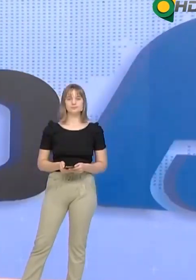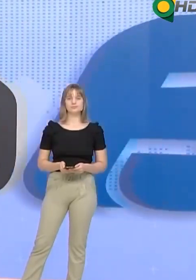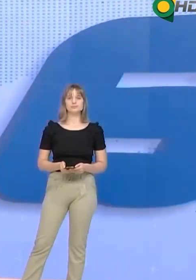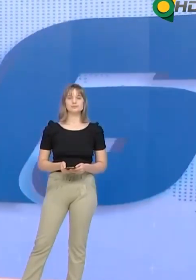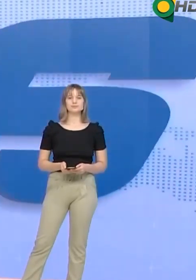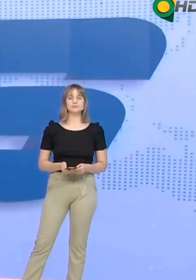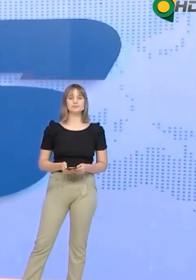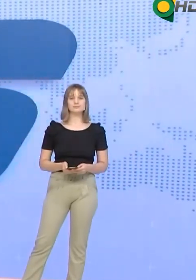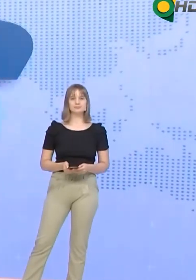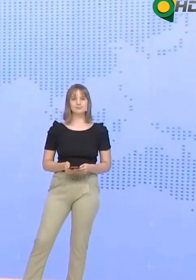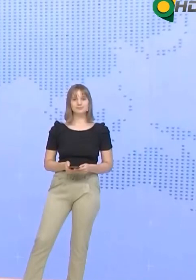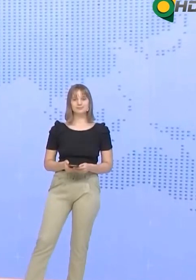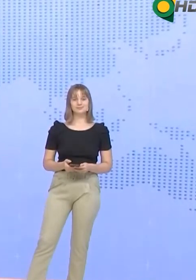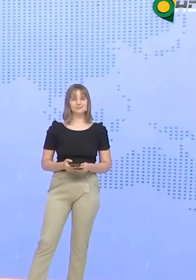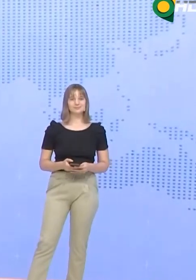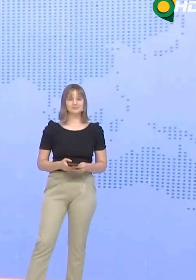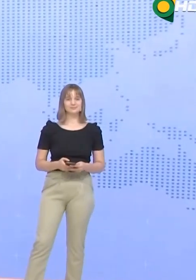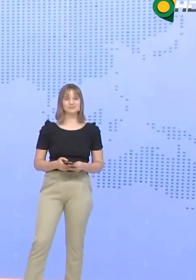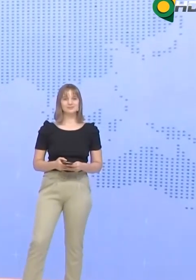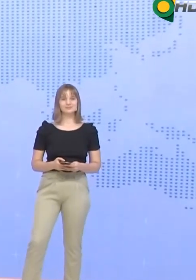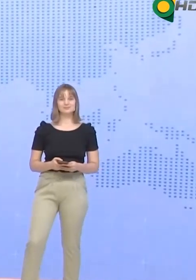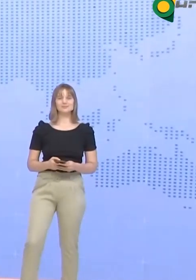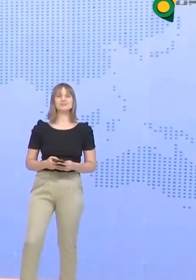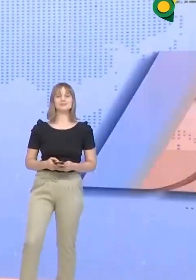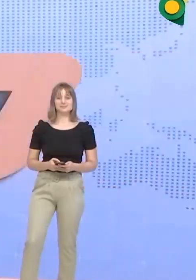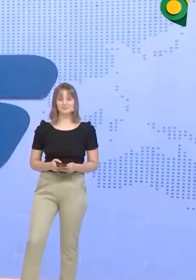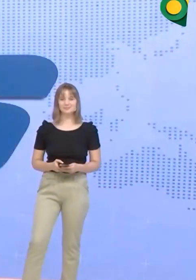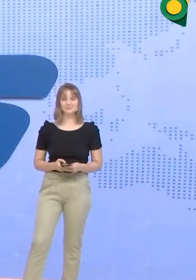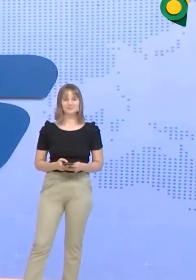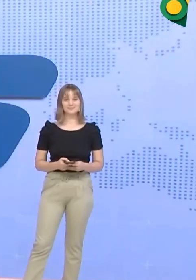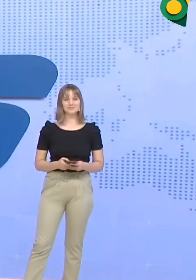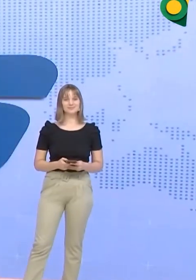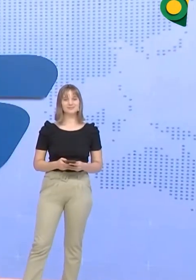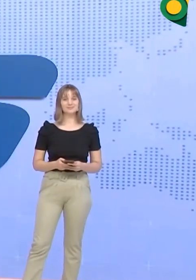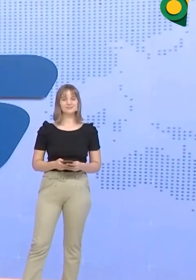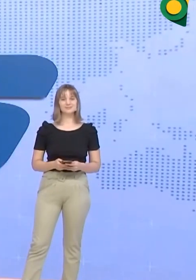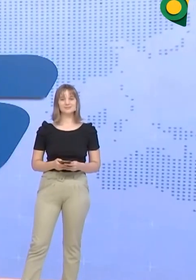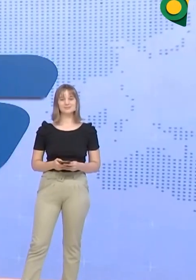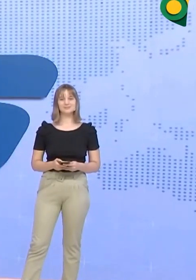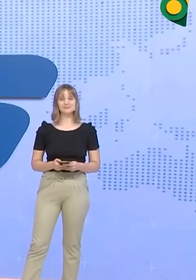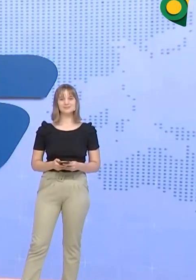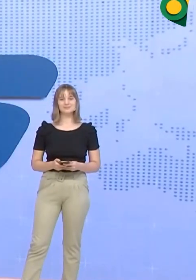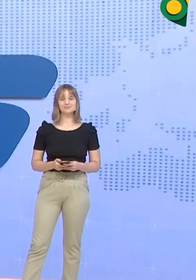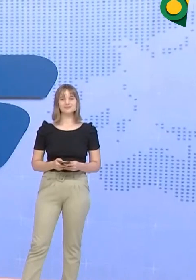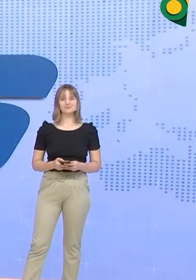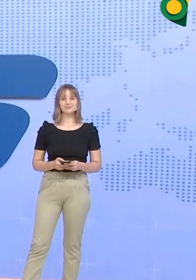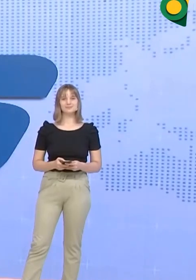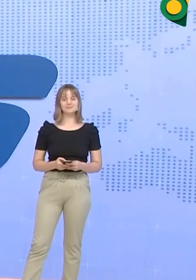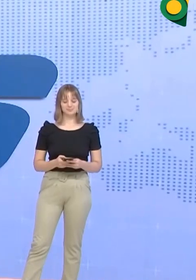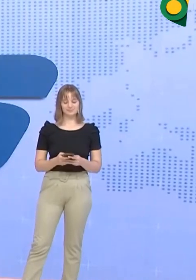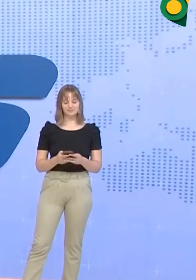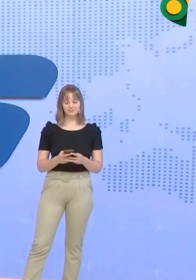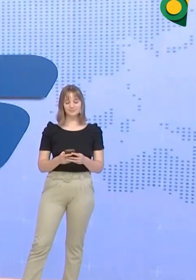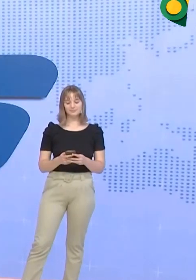desde el piso. Hola, buen día, Valentina, Florencia. Buen día a toda la audiencia de Canal 6. Desde ya